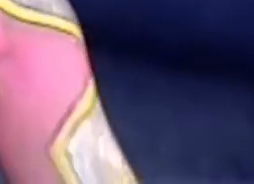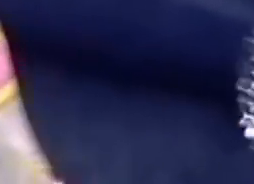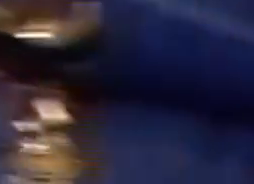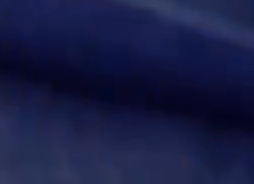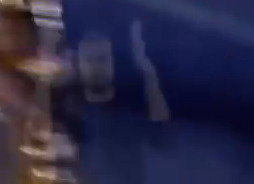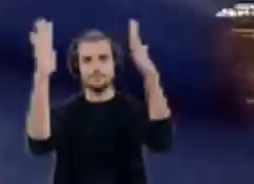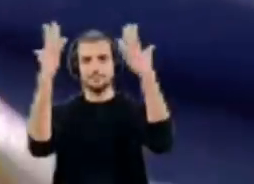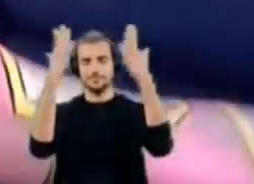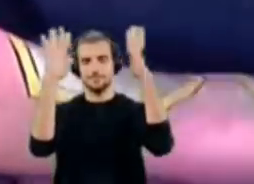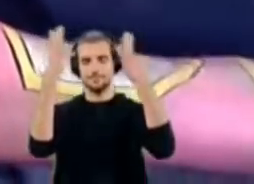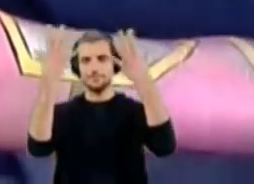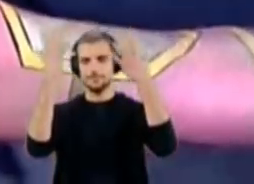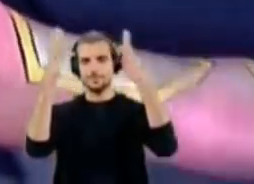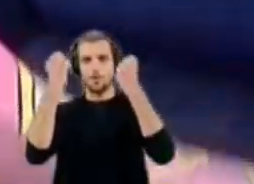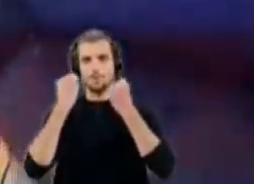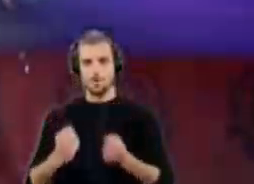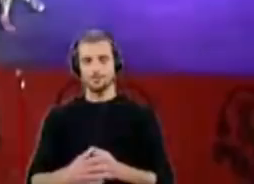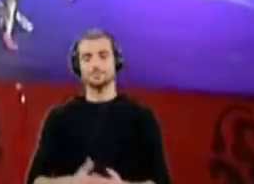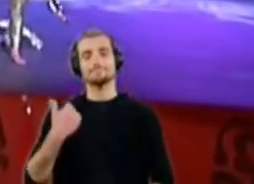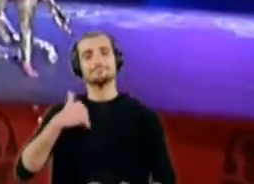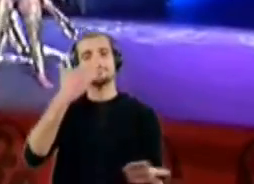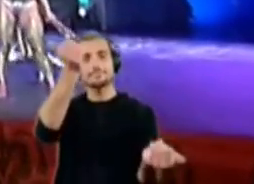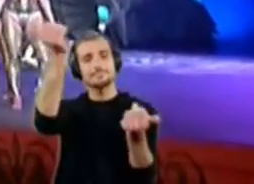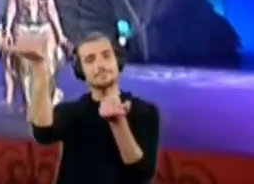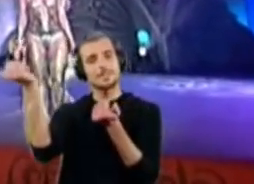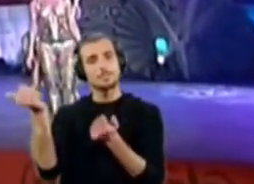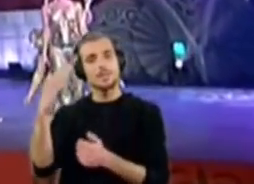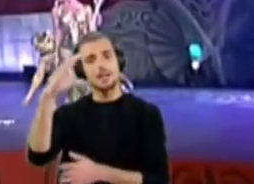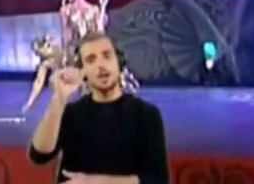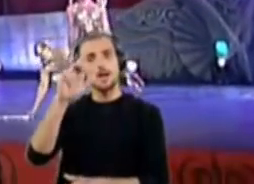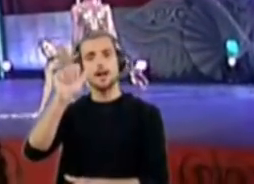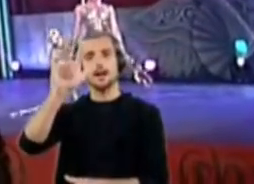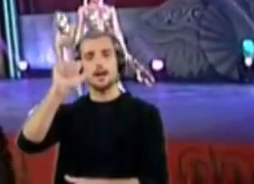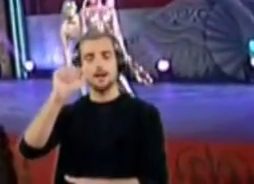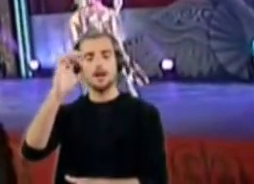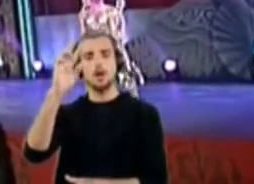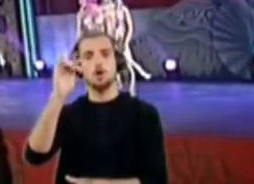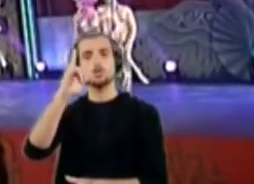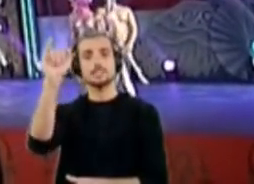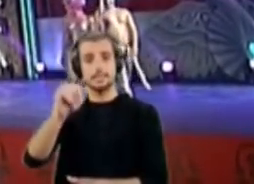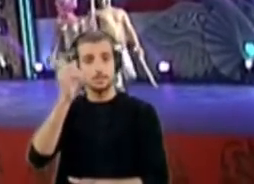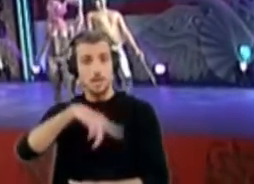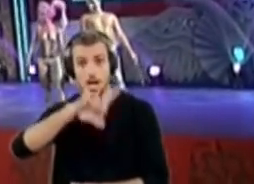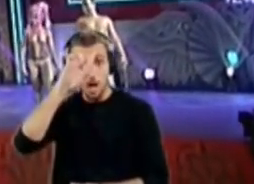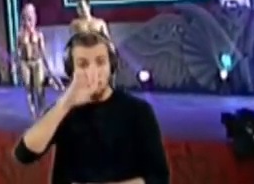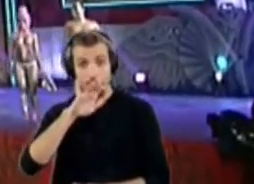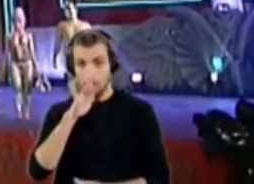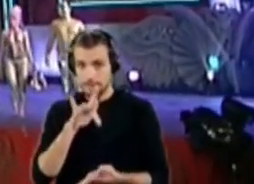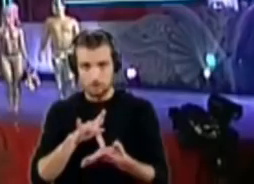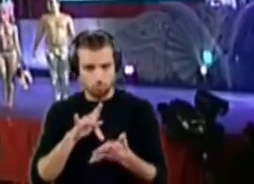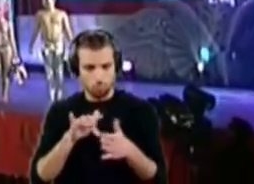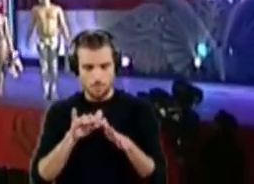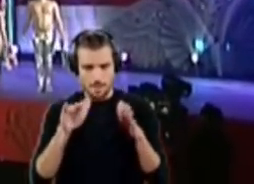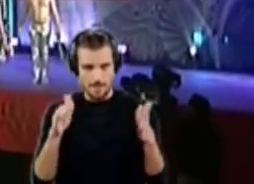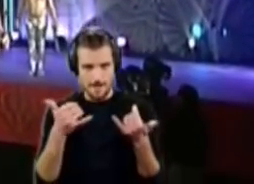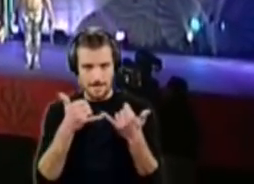¡Fuerte aplauso! Y despedimos del escenario a Carla Ortiz. Recordar a estas alturas de la gala que para ver